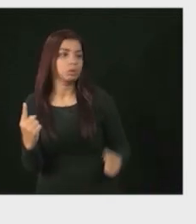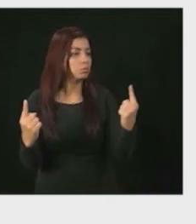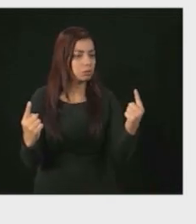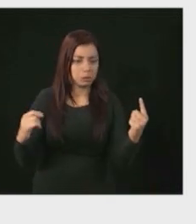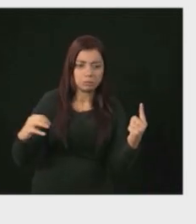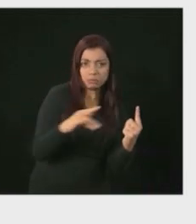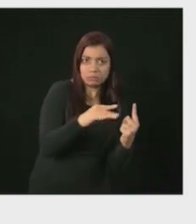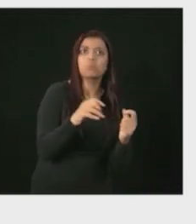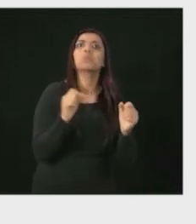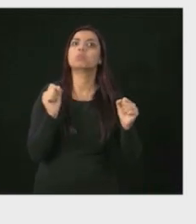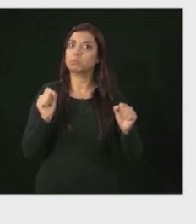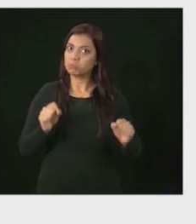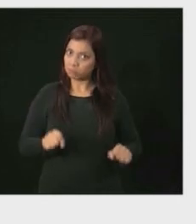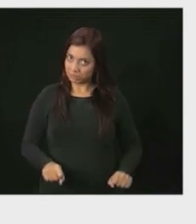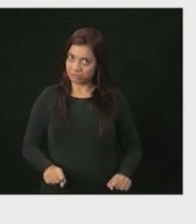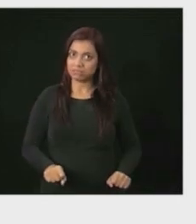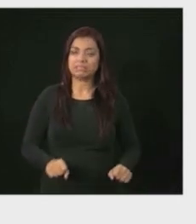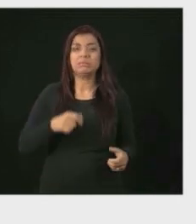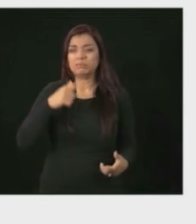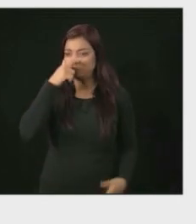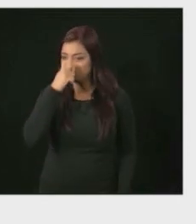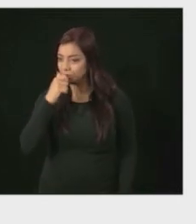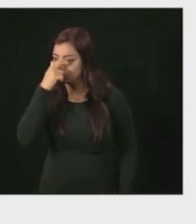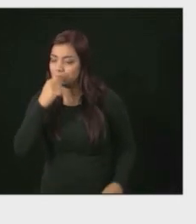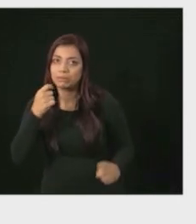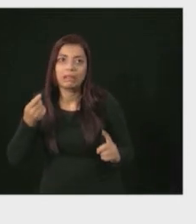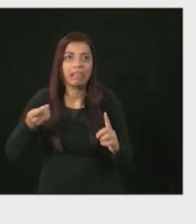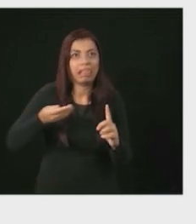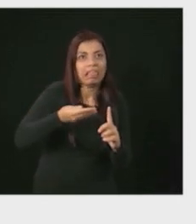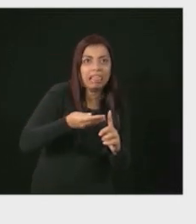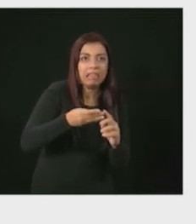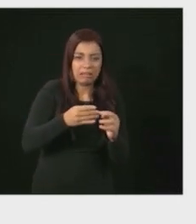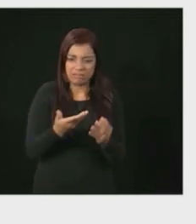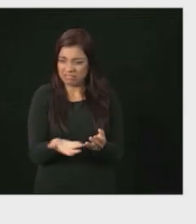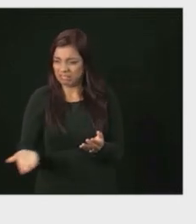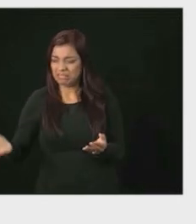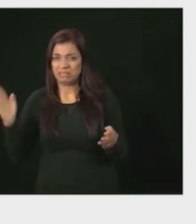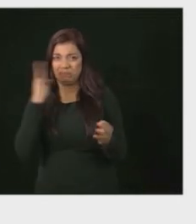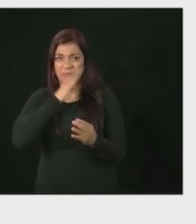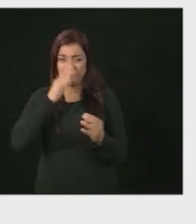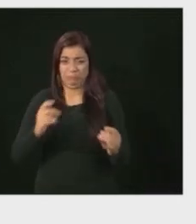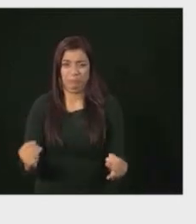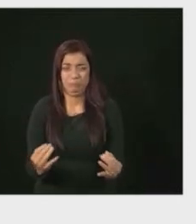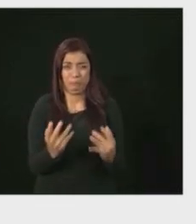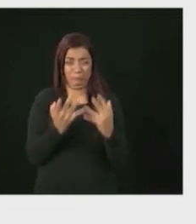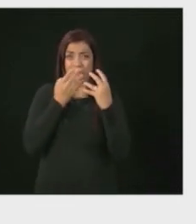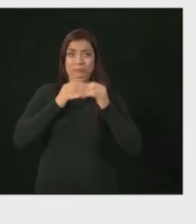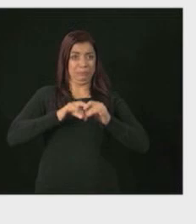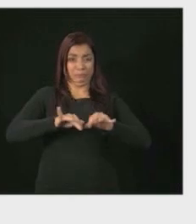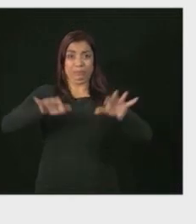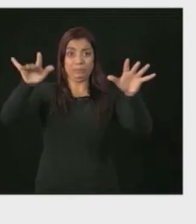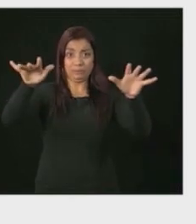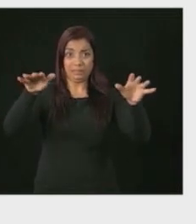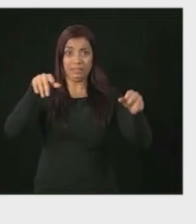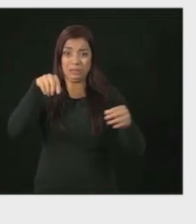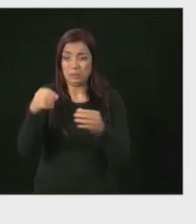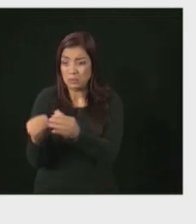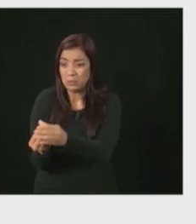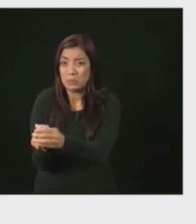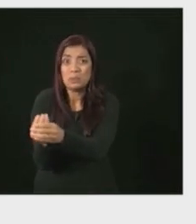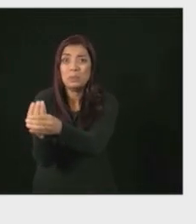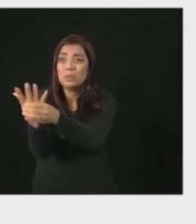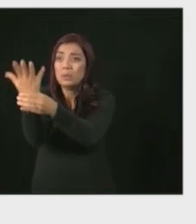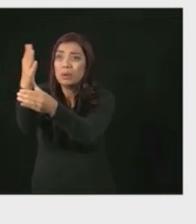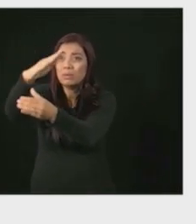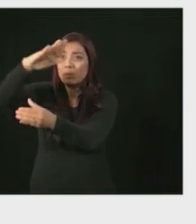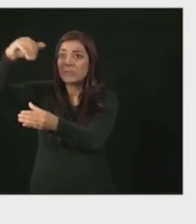a través del contacto de secreciones y de objetos contaminados vía aérea. El nuevo brote de coronavirus se originó en